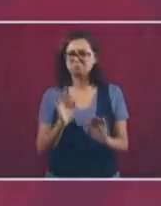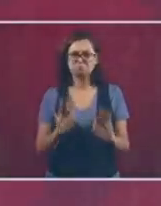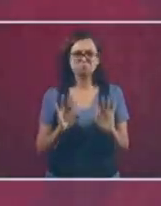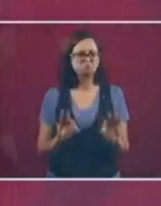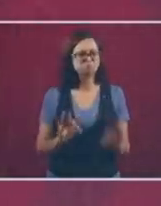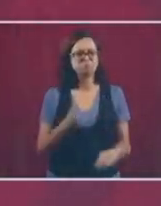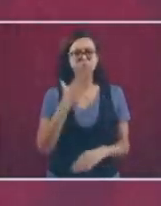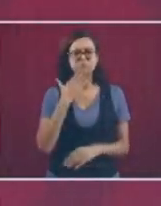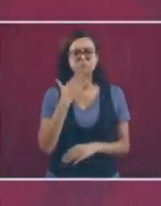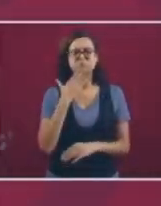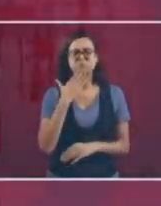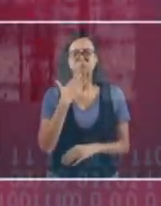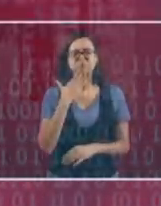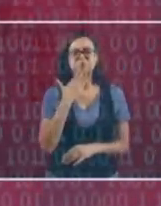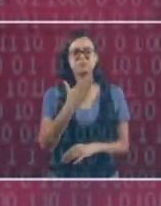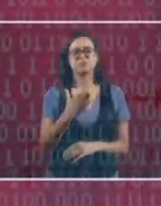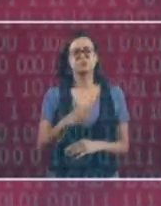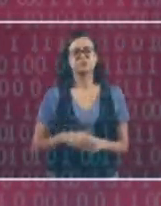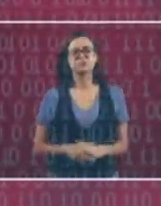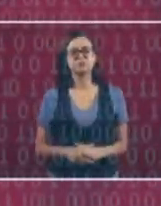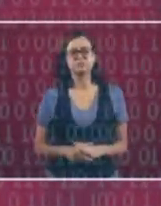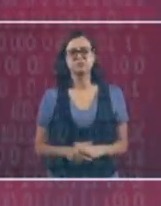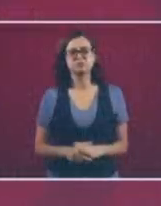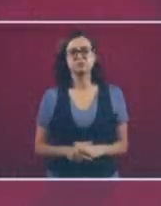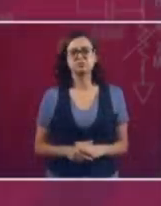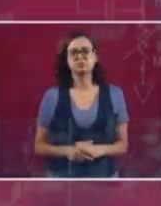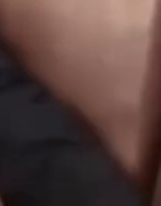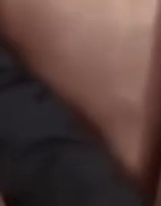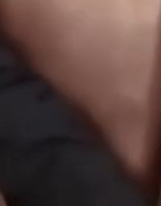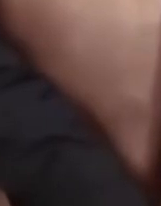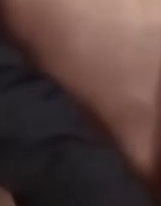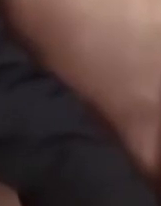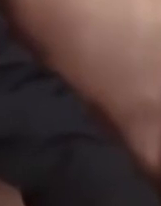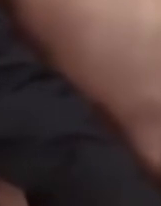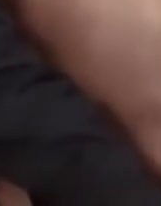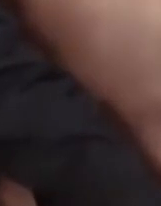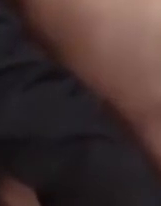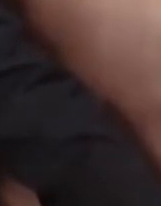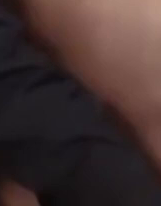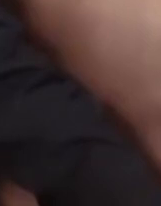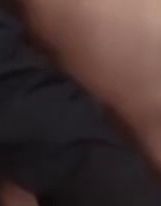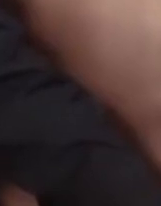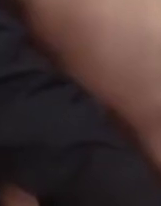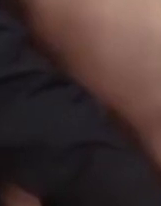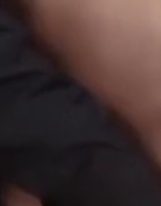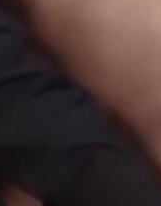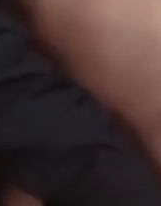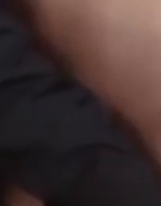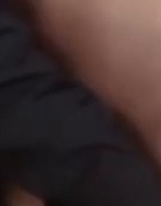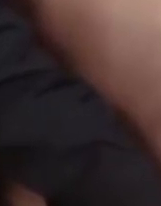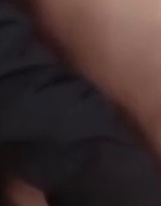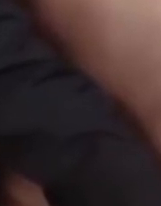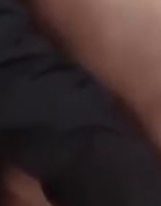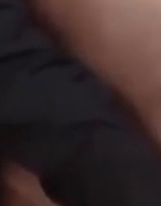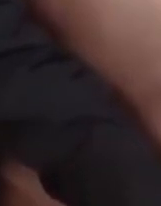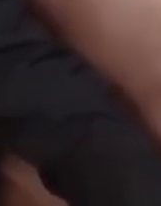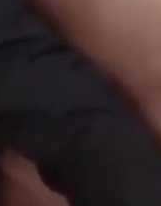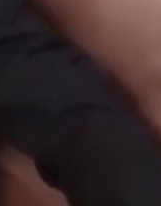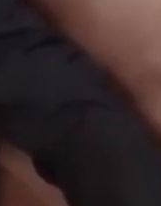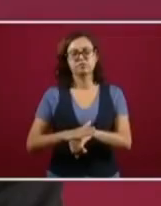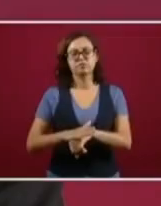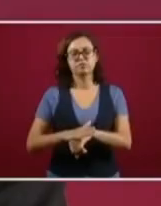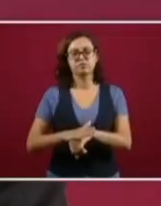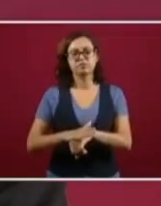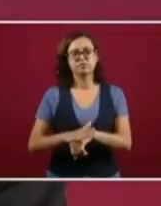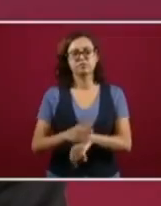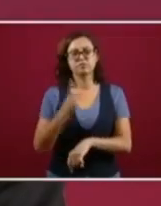familia fueron espiados por el programa Pegasus para escuchar todas sus conversaciones telefónicas